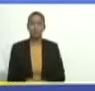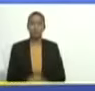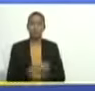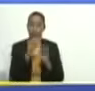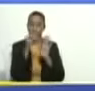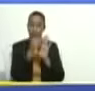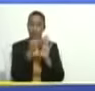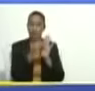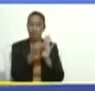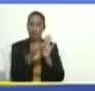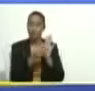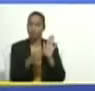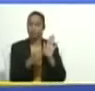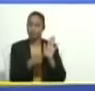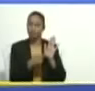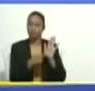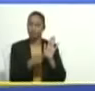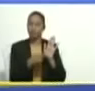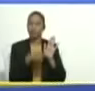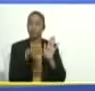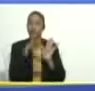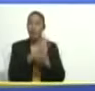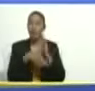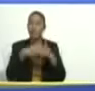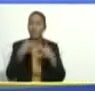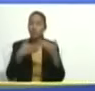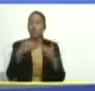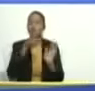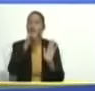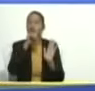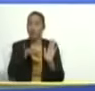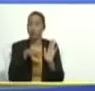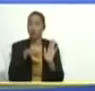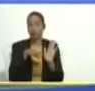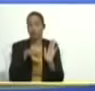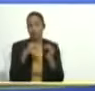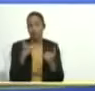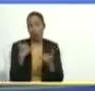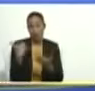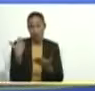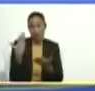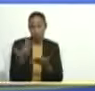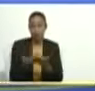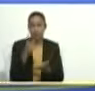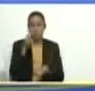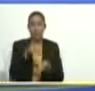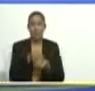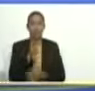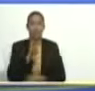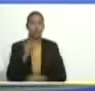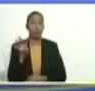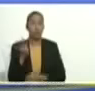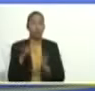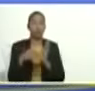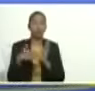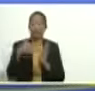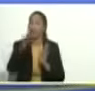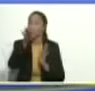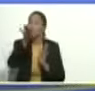protagonizando el proceso histórico en este tiempo, 2024. Y hacia adelante con los